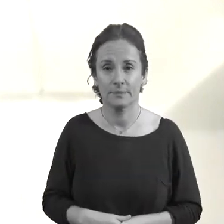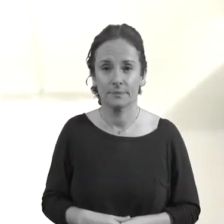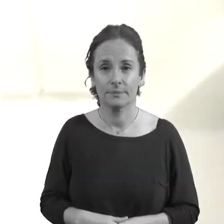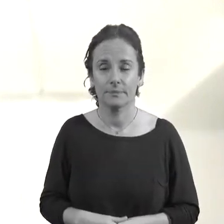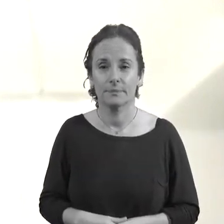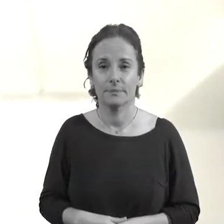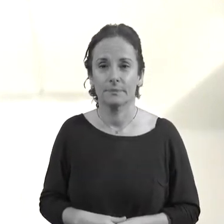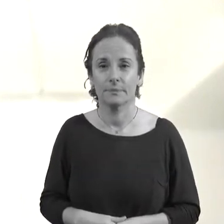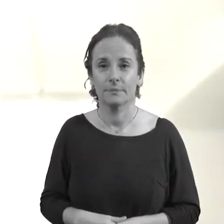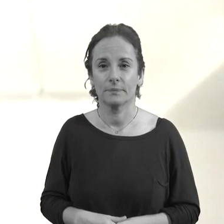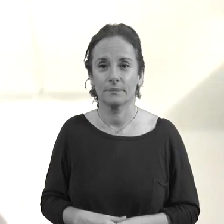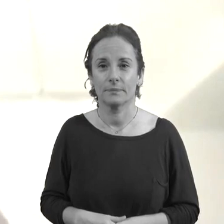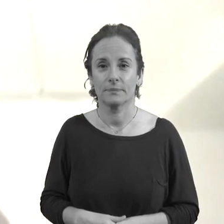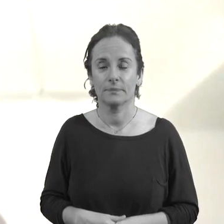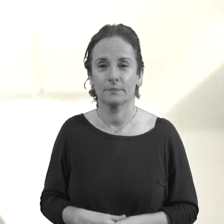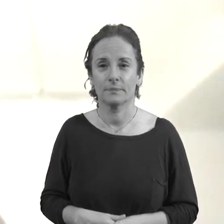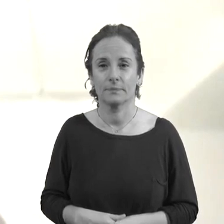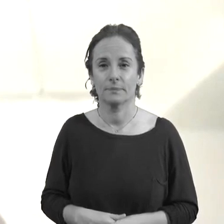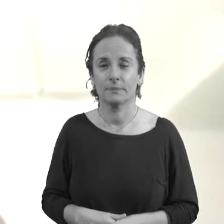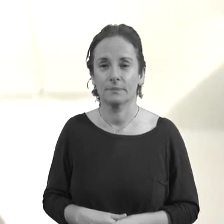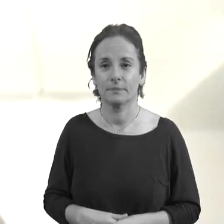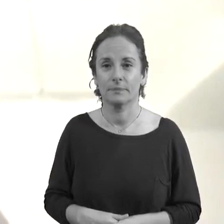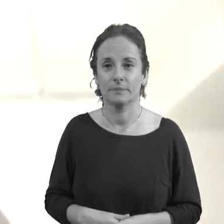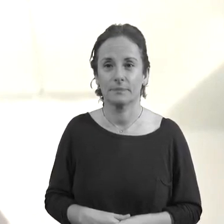poder alzar la voz.